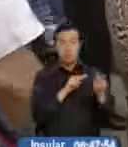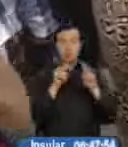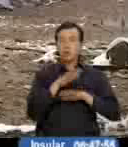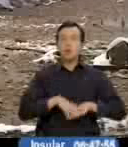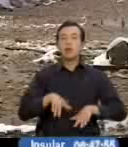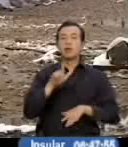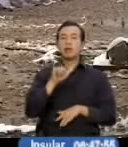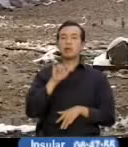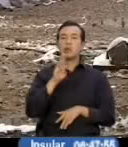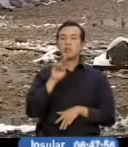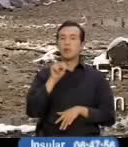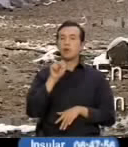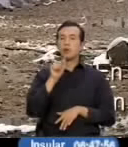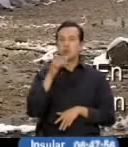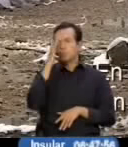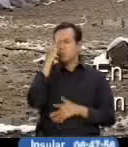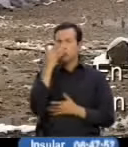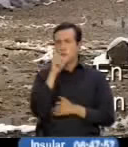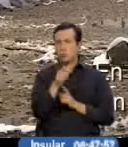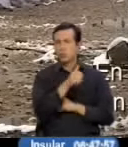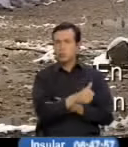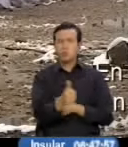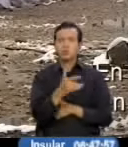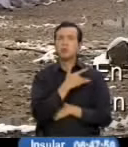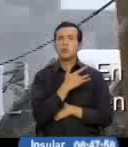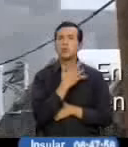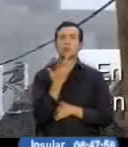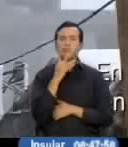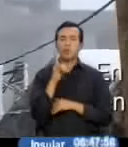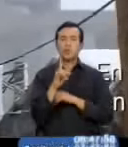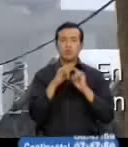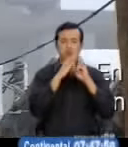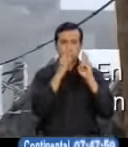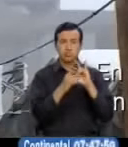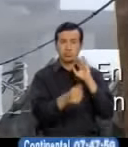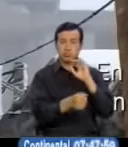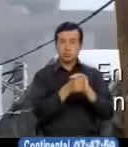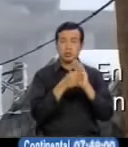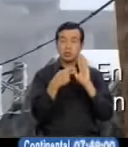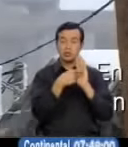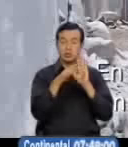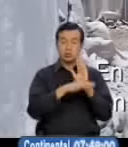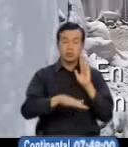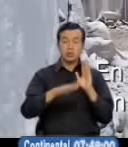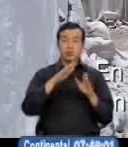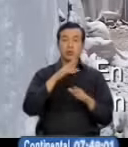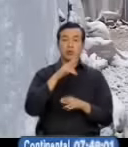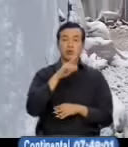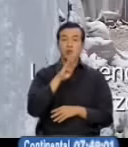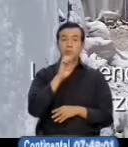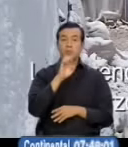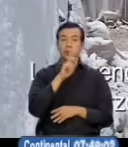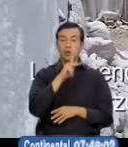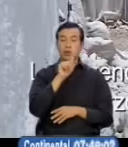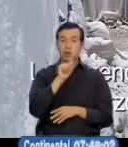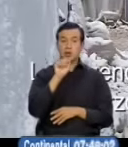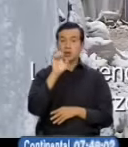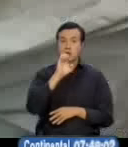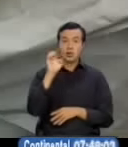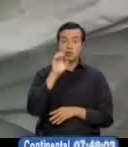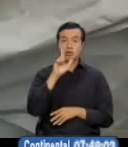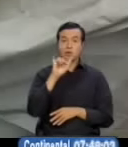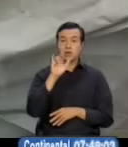Líbano, especialmente de aquellas que se encuentran en el campo de refugiados de sirios, ubicado en el Valle de Beka. al este del